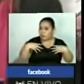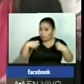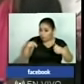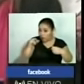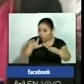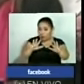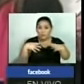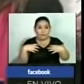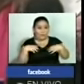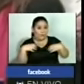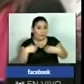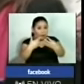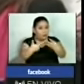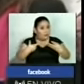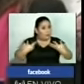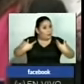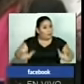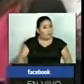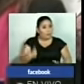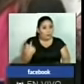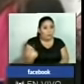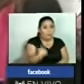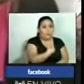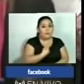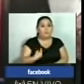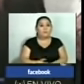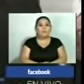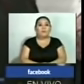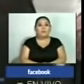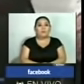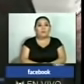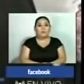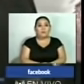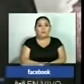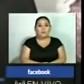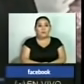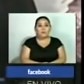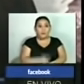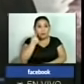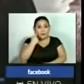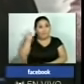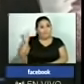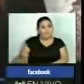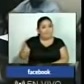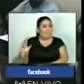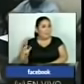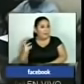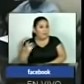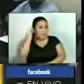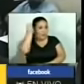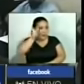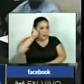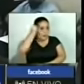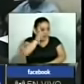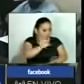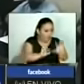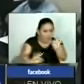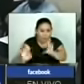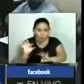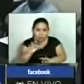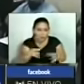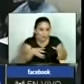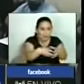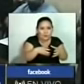la vida y de los derechos humanos de las personas. Ahí teníamos ya las reacciones de algunas